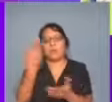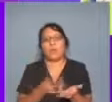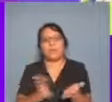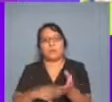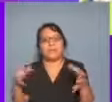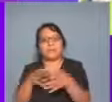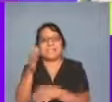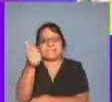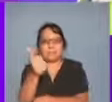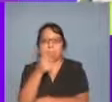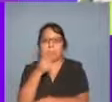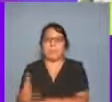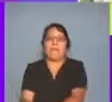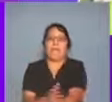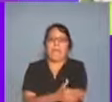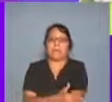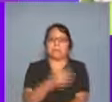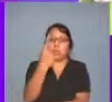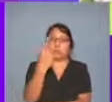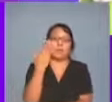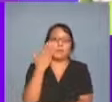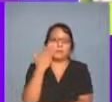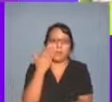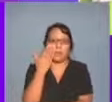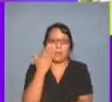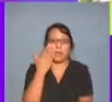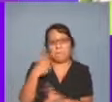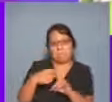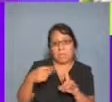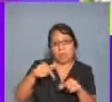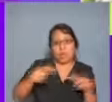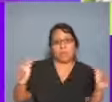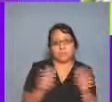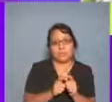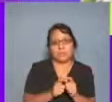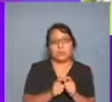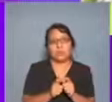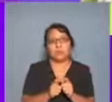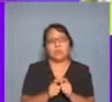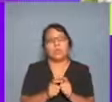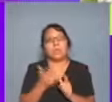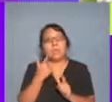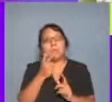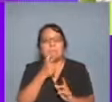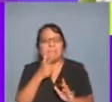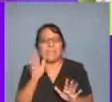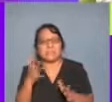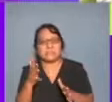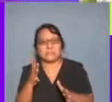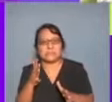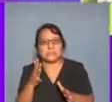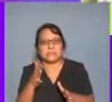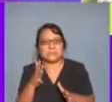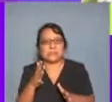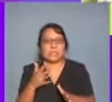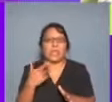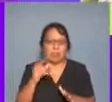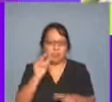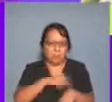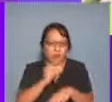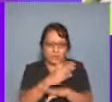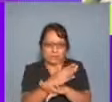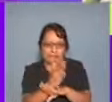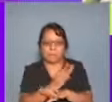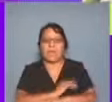bueno adelantaron la reunión para ahora para las 13 o para ahora para el mediodía y tendremos novedades ahora dentro de de poco nada más a ver cómo